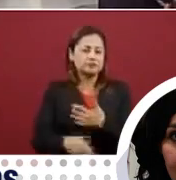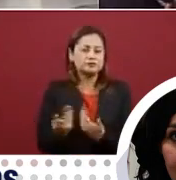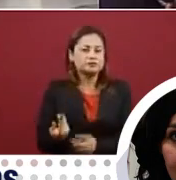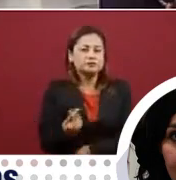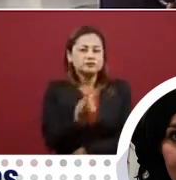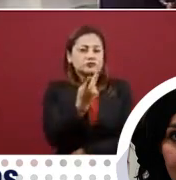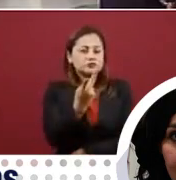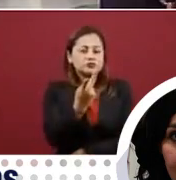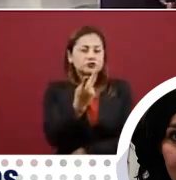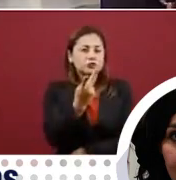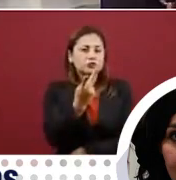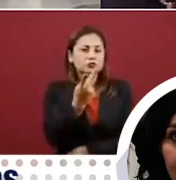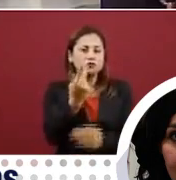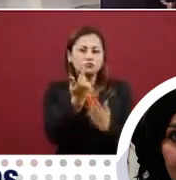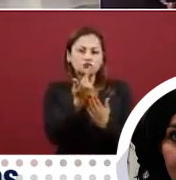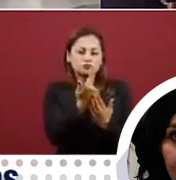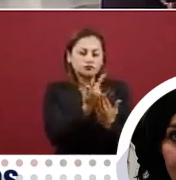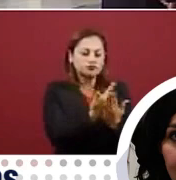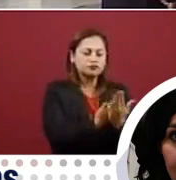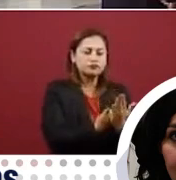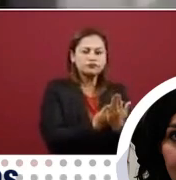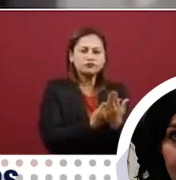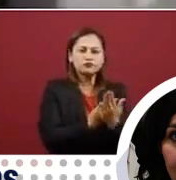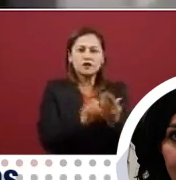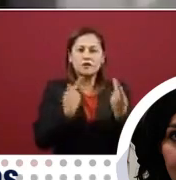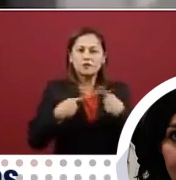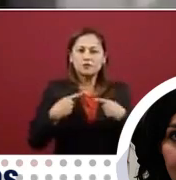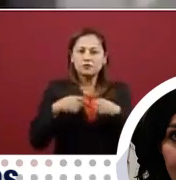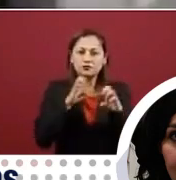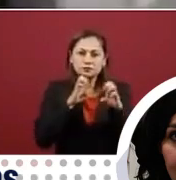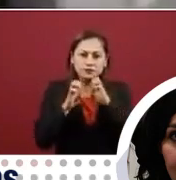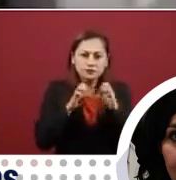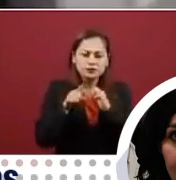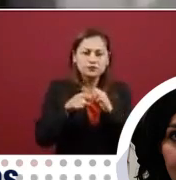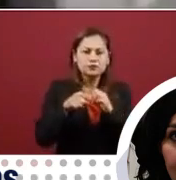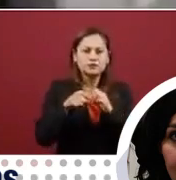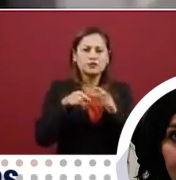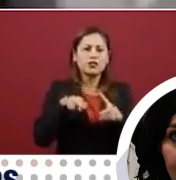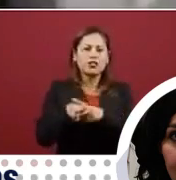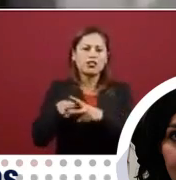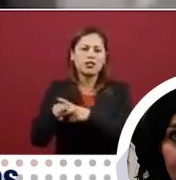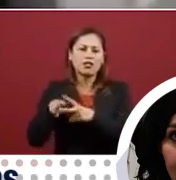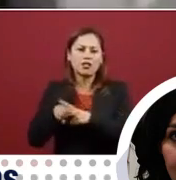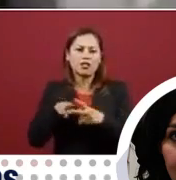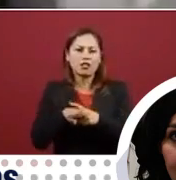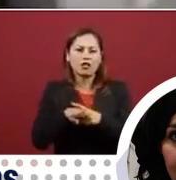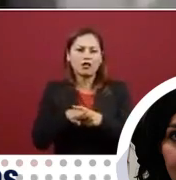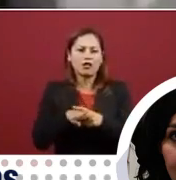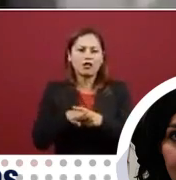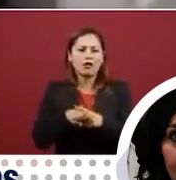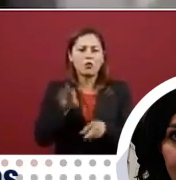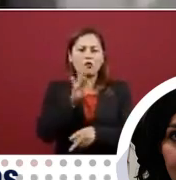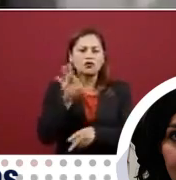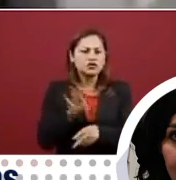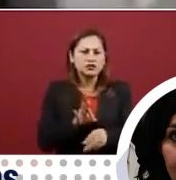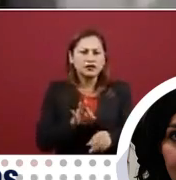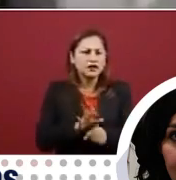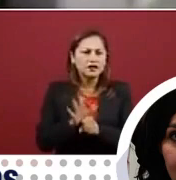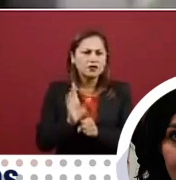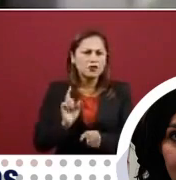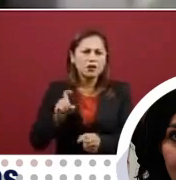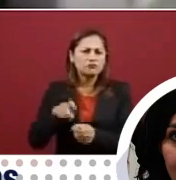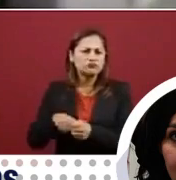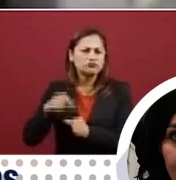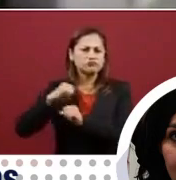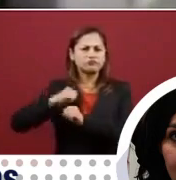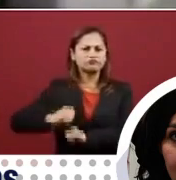ataque a un periodista? Pues eso esperamos, y precisamente el 2 de abril el artículo 19 presenta su informe ante